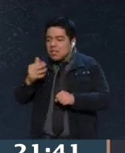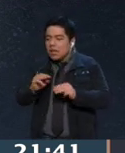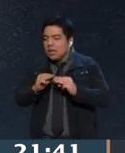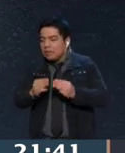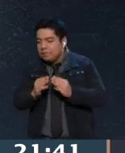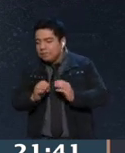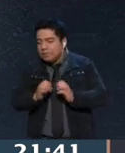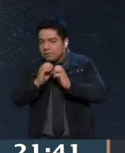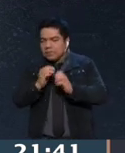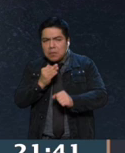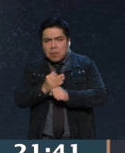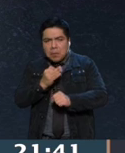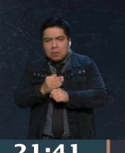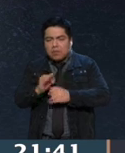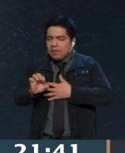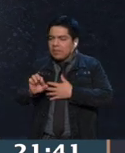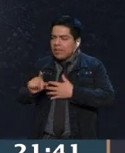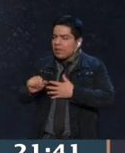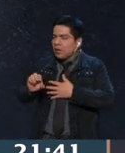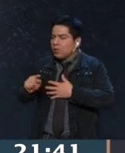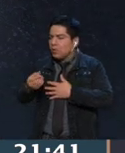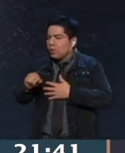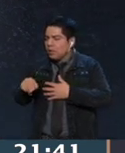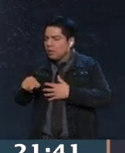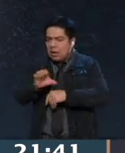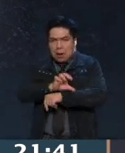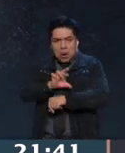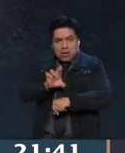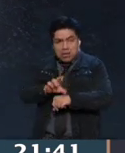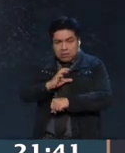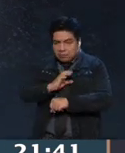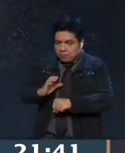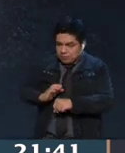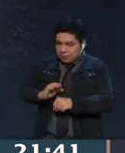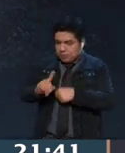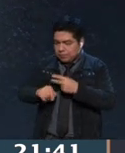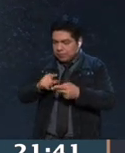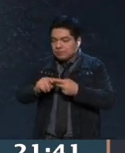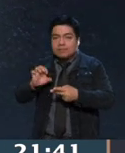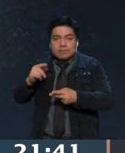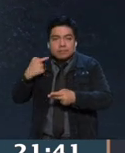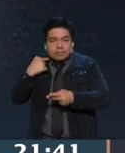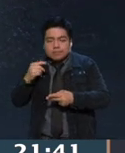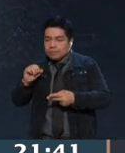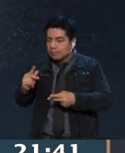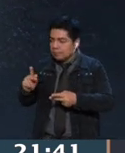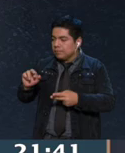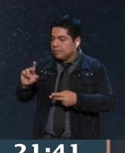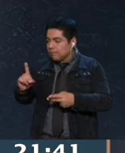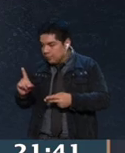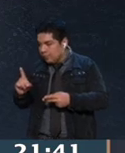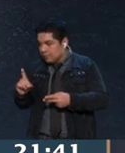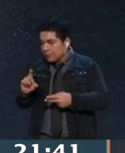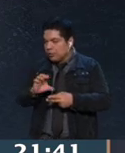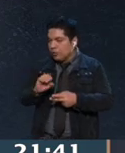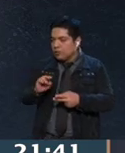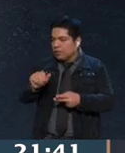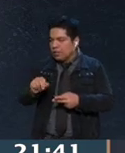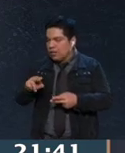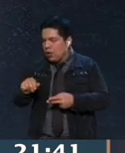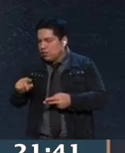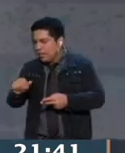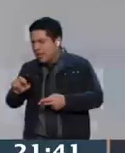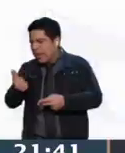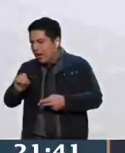inmobiliario. Ahora, Federico Dorin será el coordinador de campaña. Y también del exsecretario general del PRD, Guadalupe Costa Naranjo. Acosta